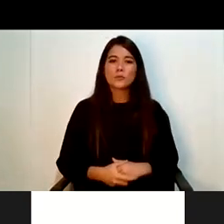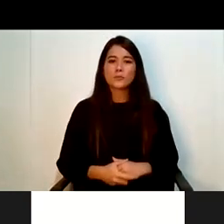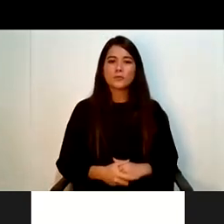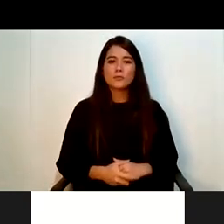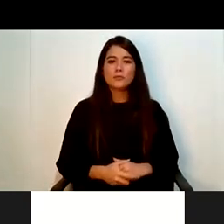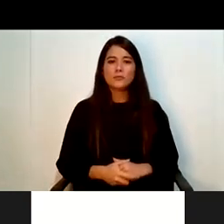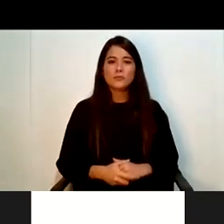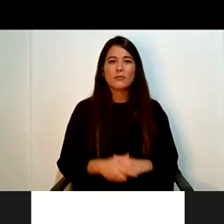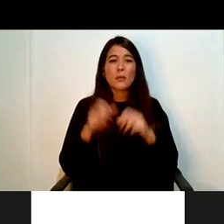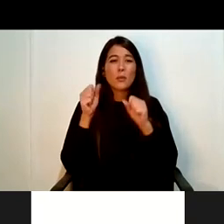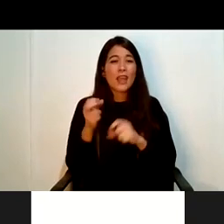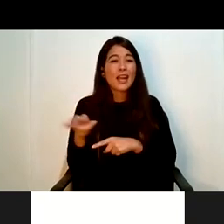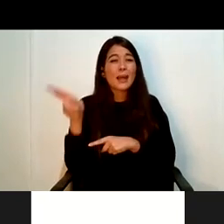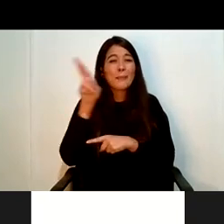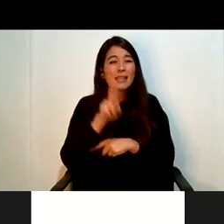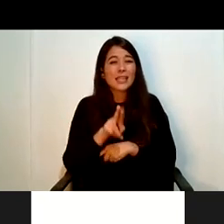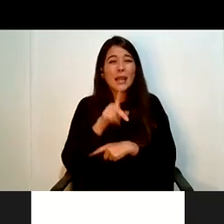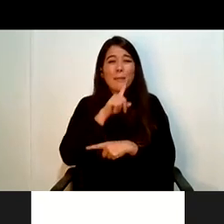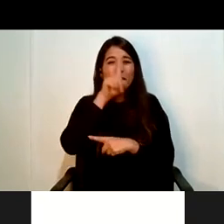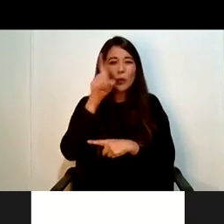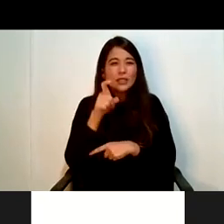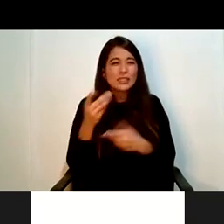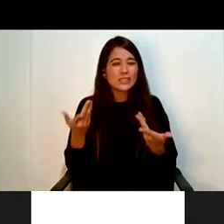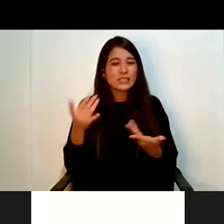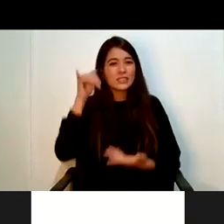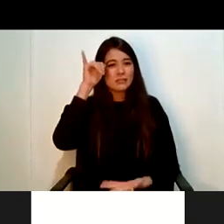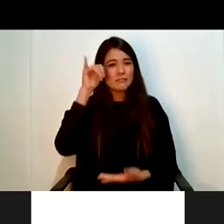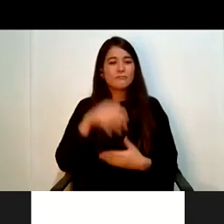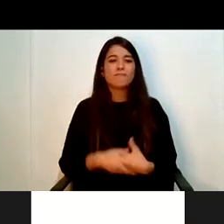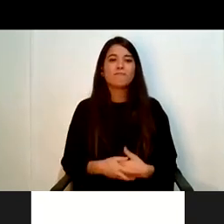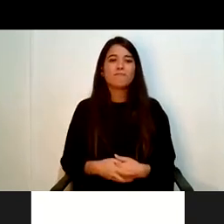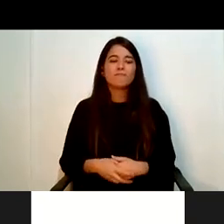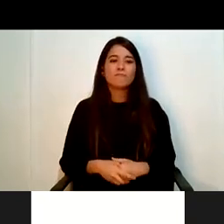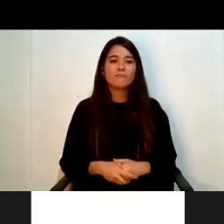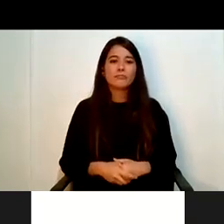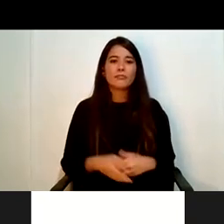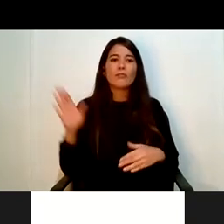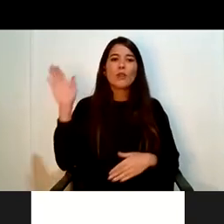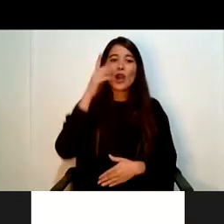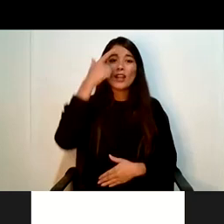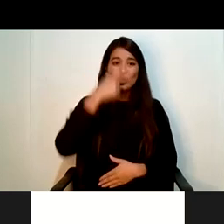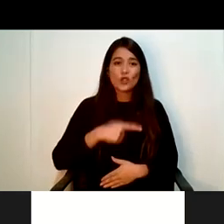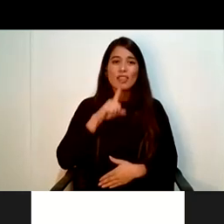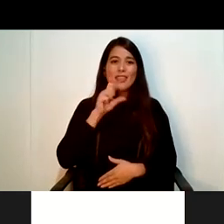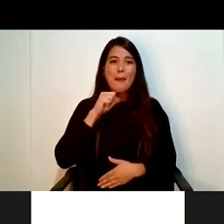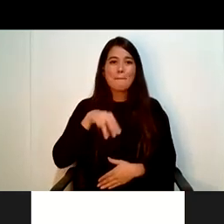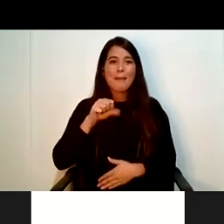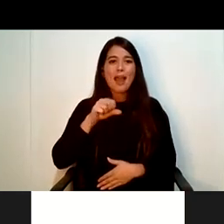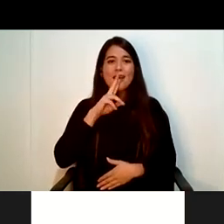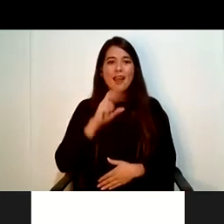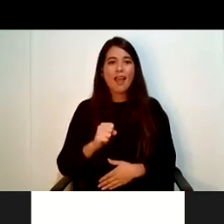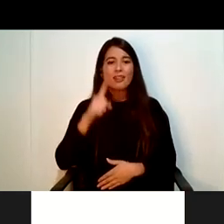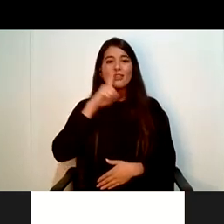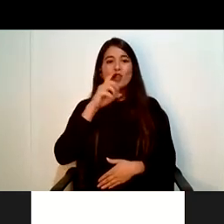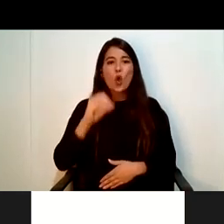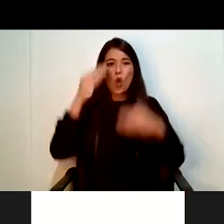Camila, ¿me podrías repetir el inicio de la pregunta, perdón? Ya. Hola, soy Tamara, terapeuta ocupacional,